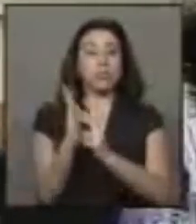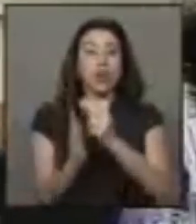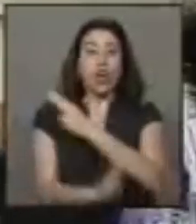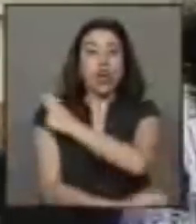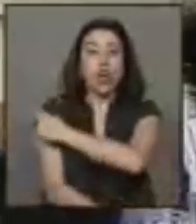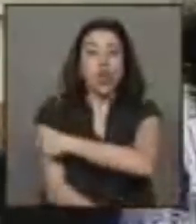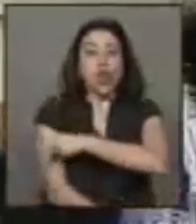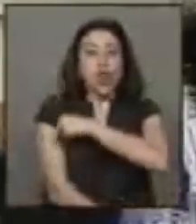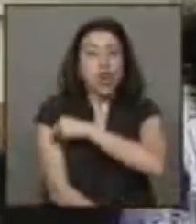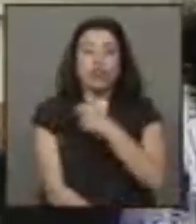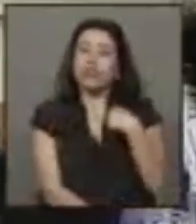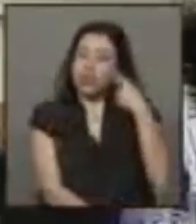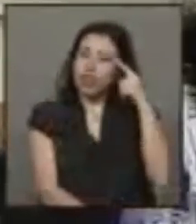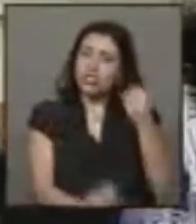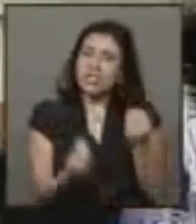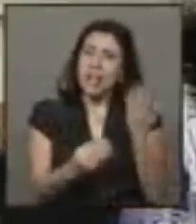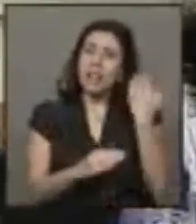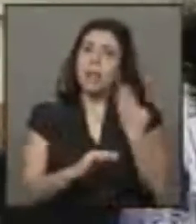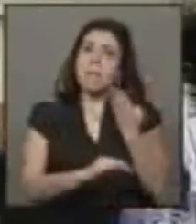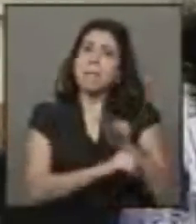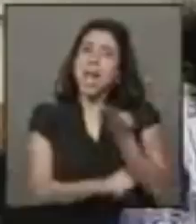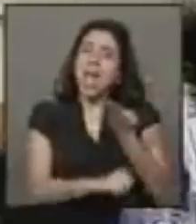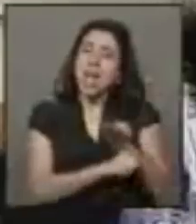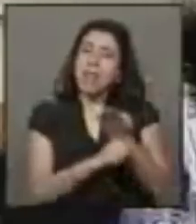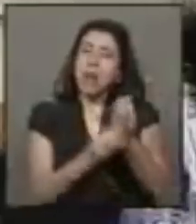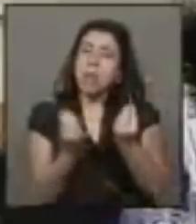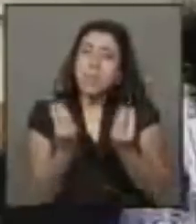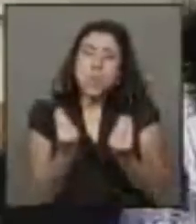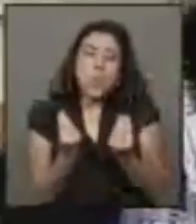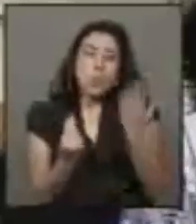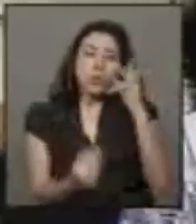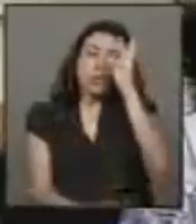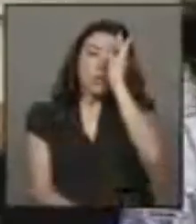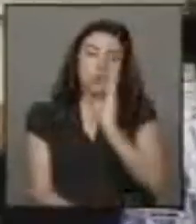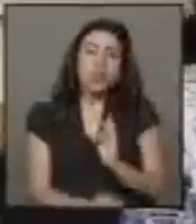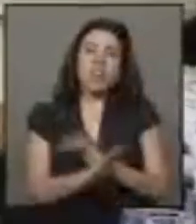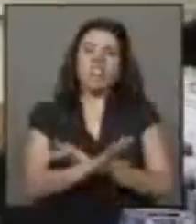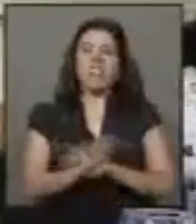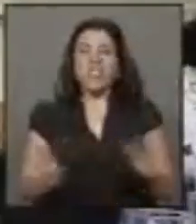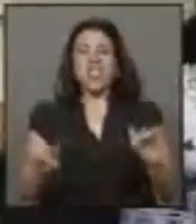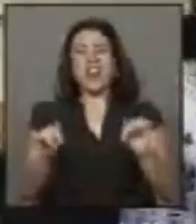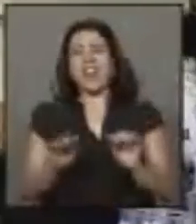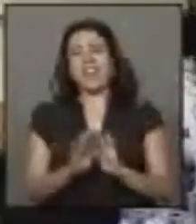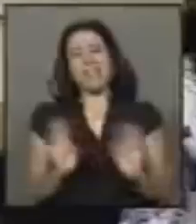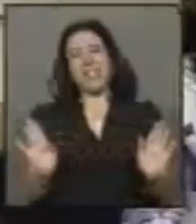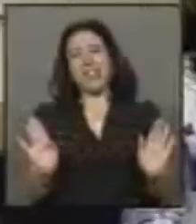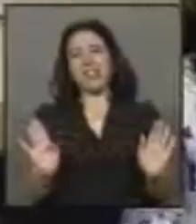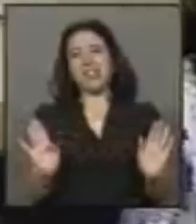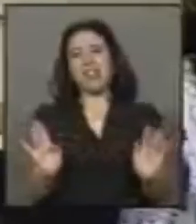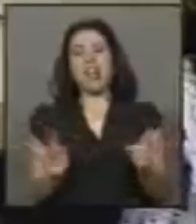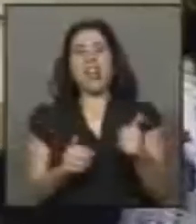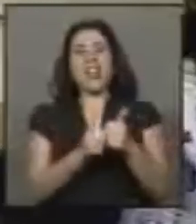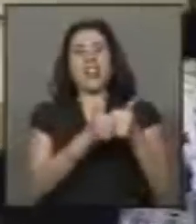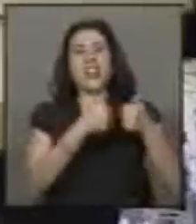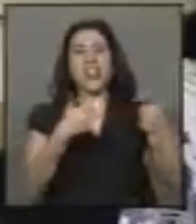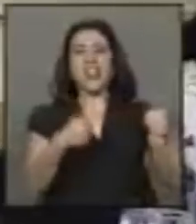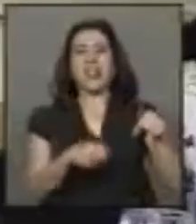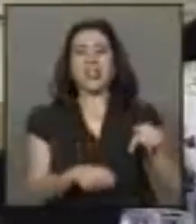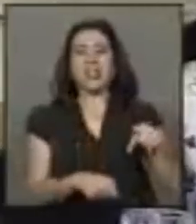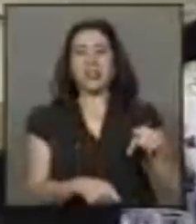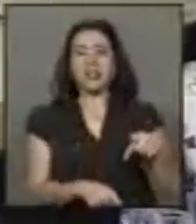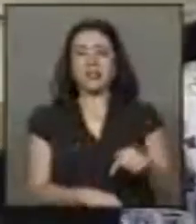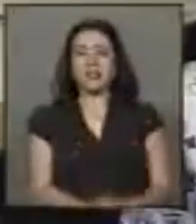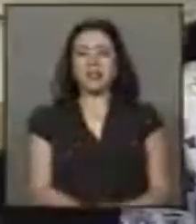coronel. Me parece muy bien, esto lo venían pidiendo muchos funcionarios hace tiempo. Basta de poner directores que más bien